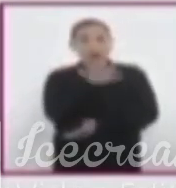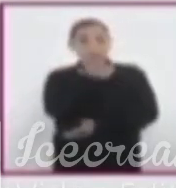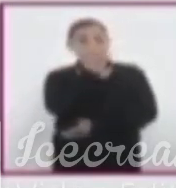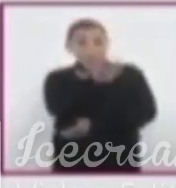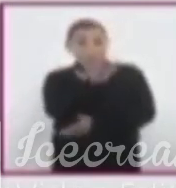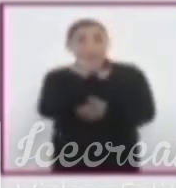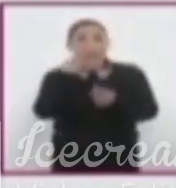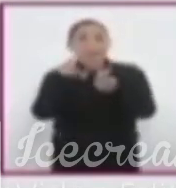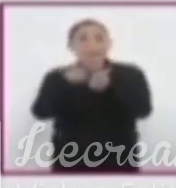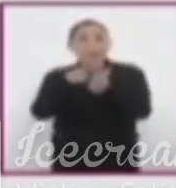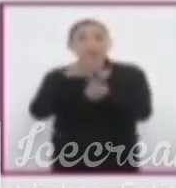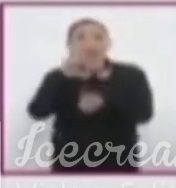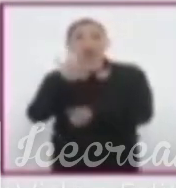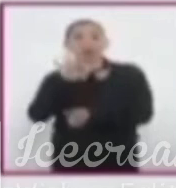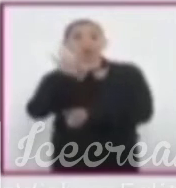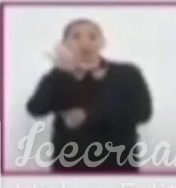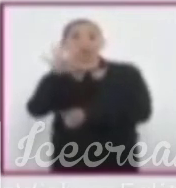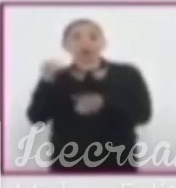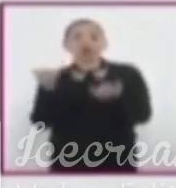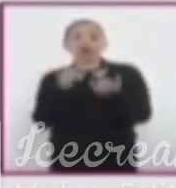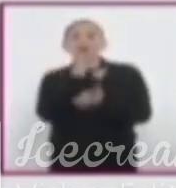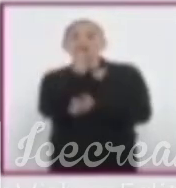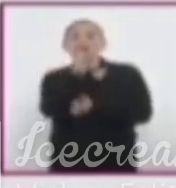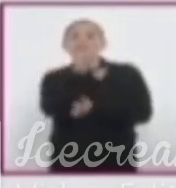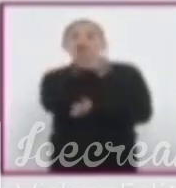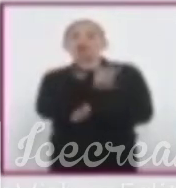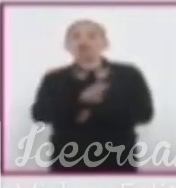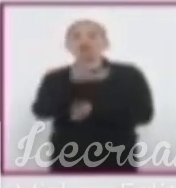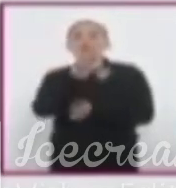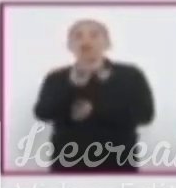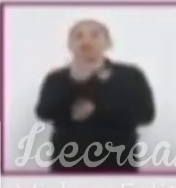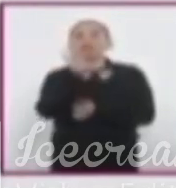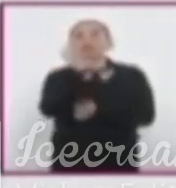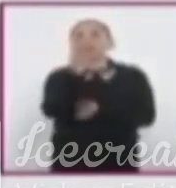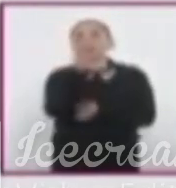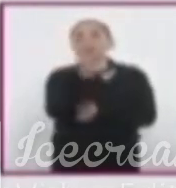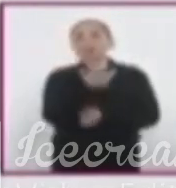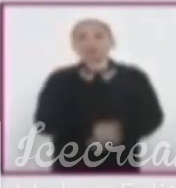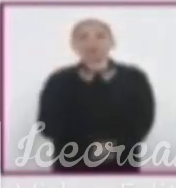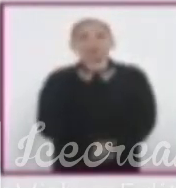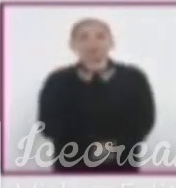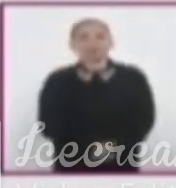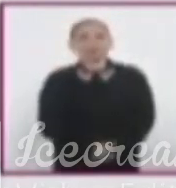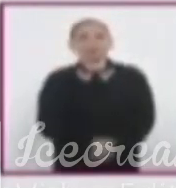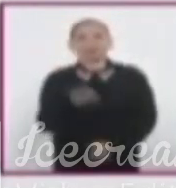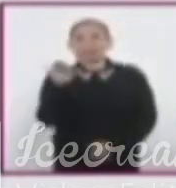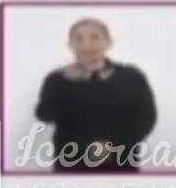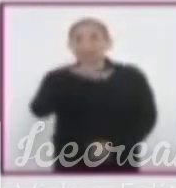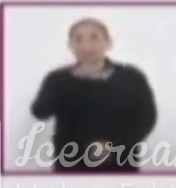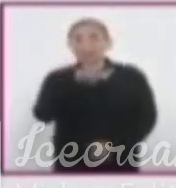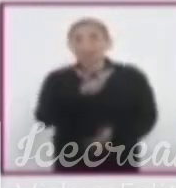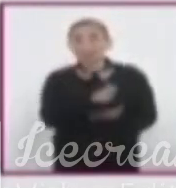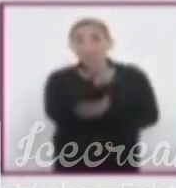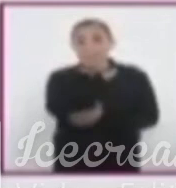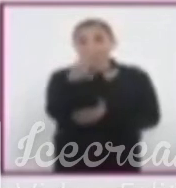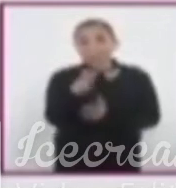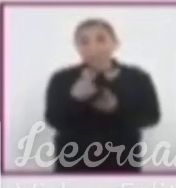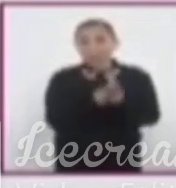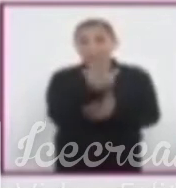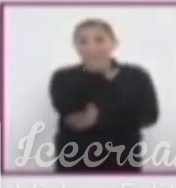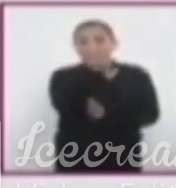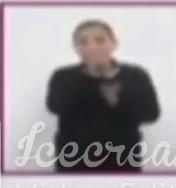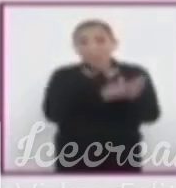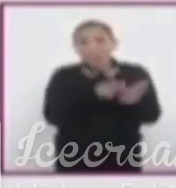250 más 45 es igual a 295. Si Mateo paga la licuadora a